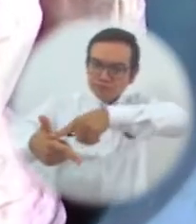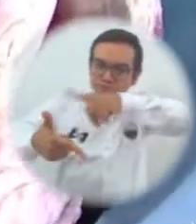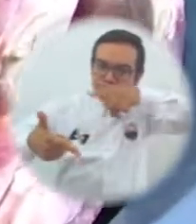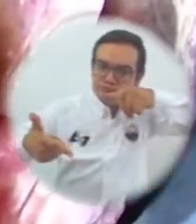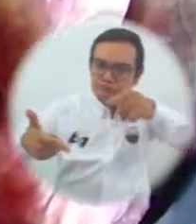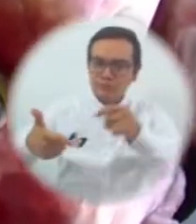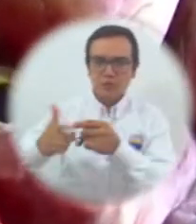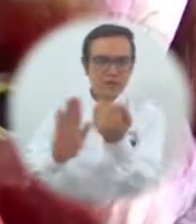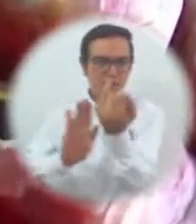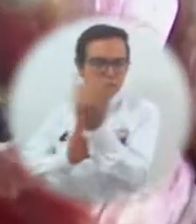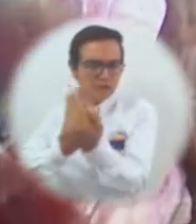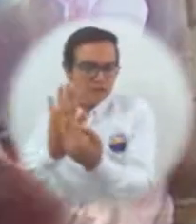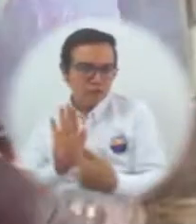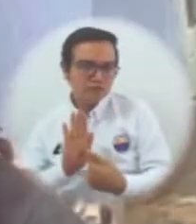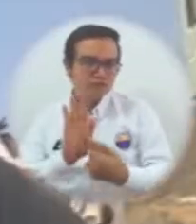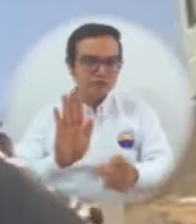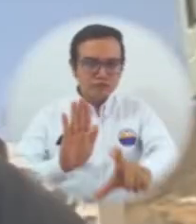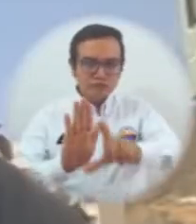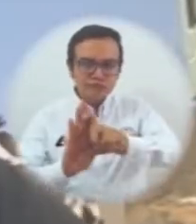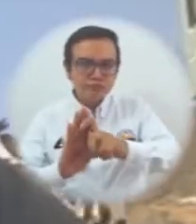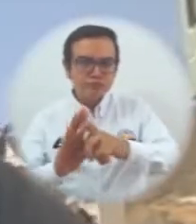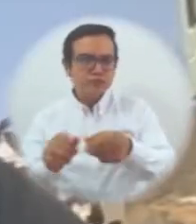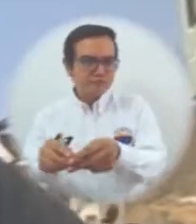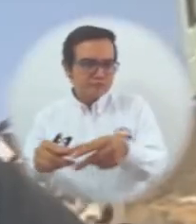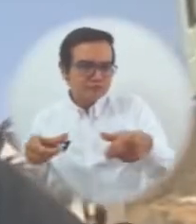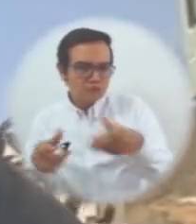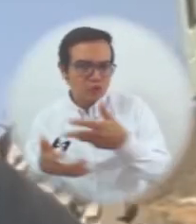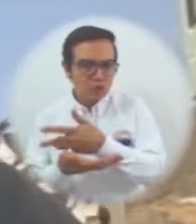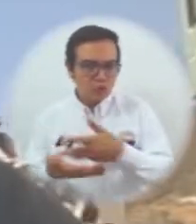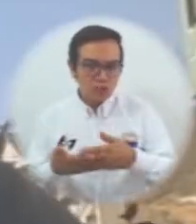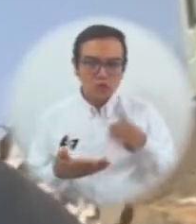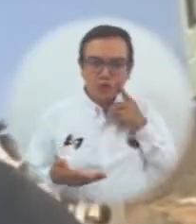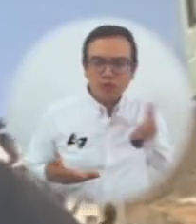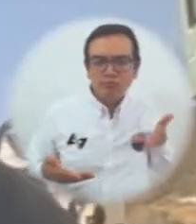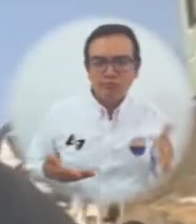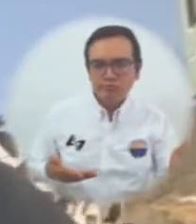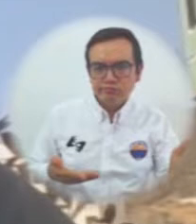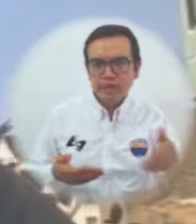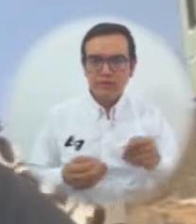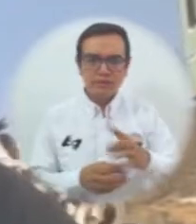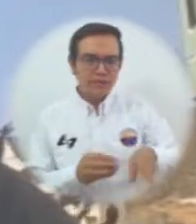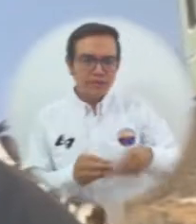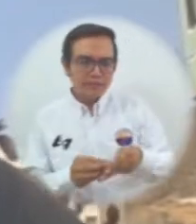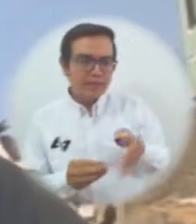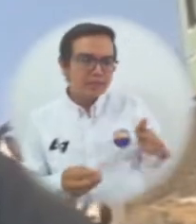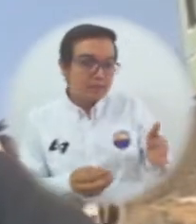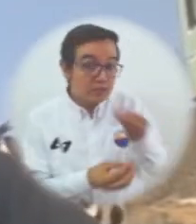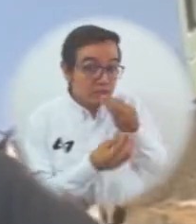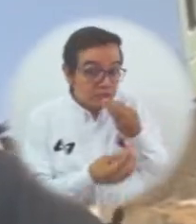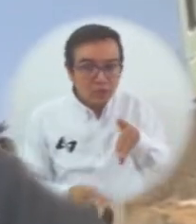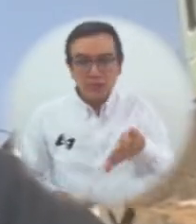los procesos son útiles a las pequeñas y medianas empresas de la comercialización de los productos pesqueros